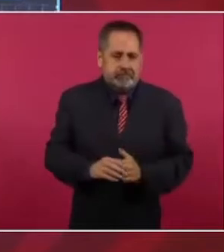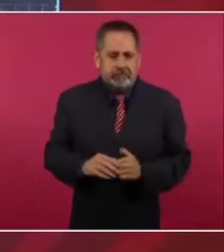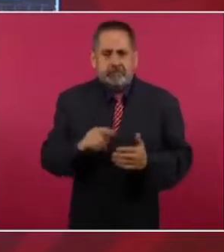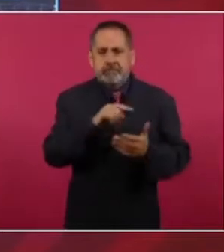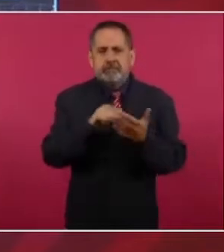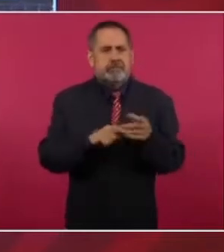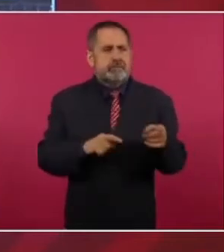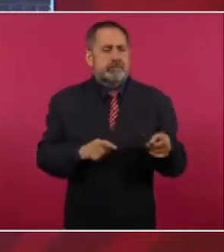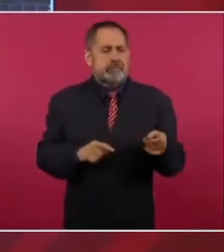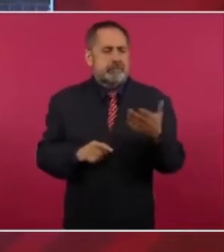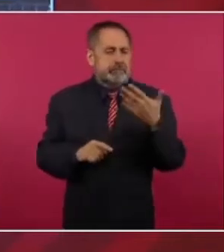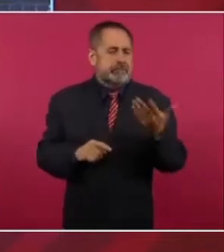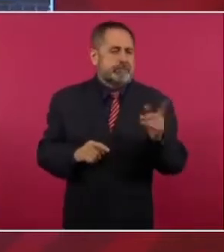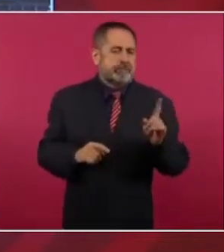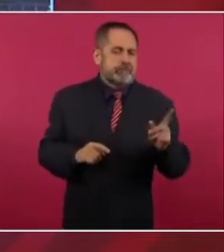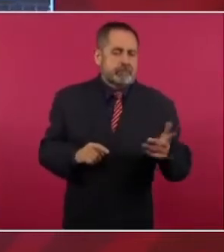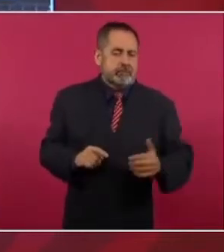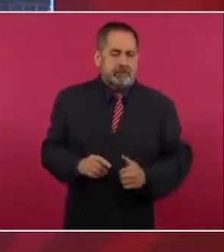lugares